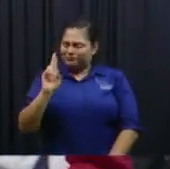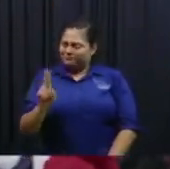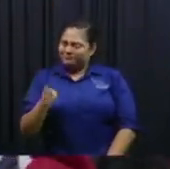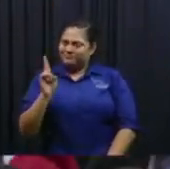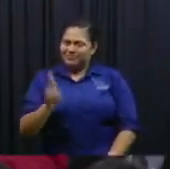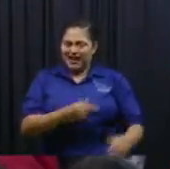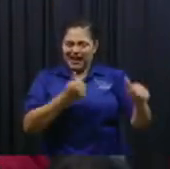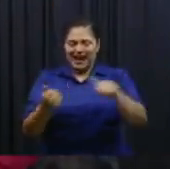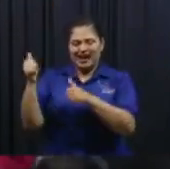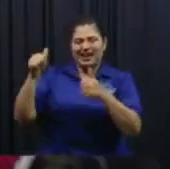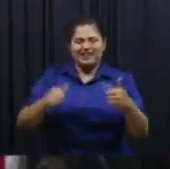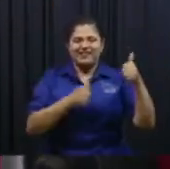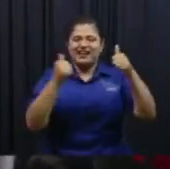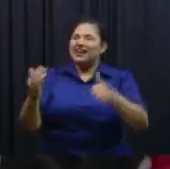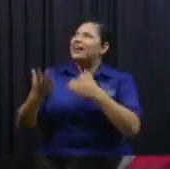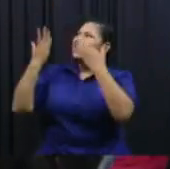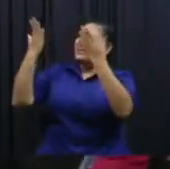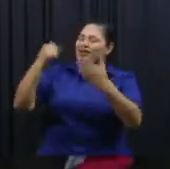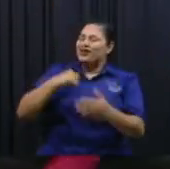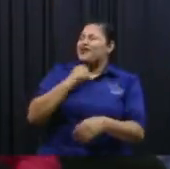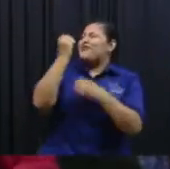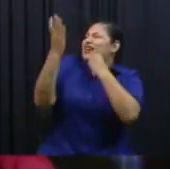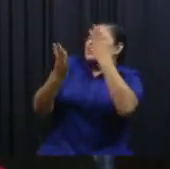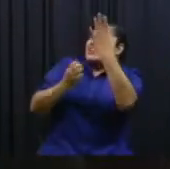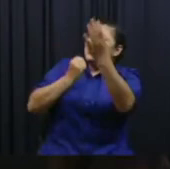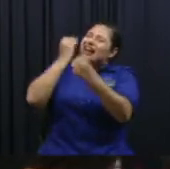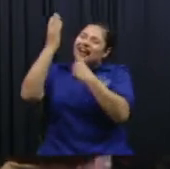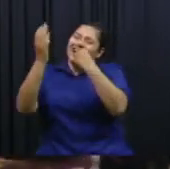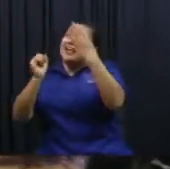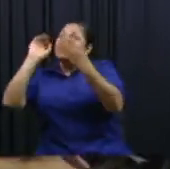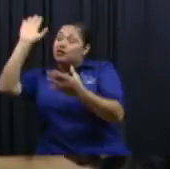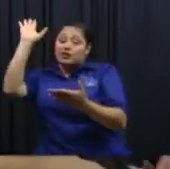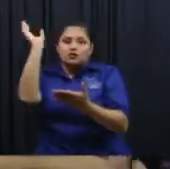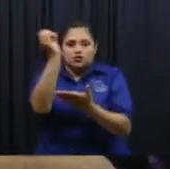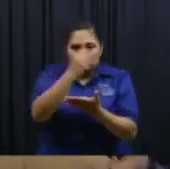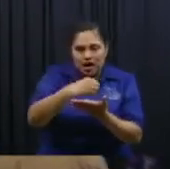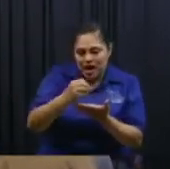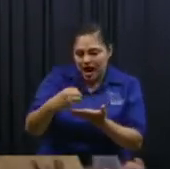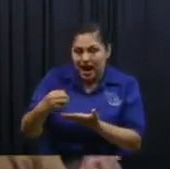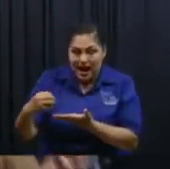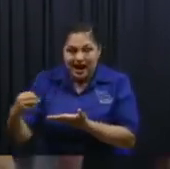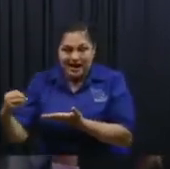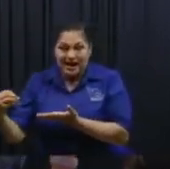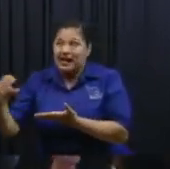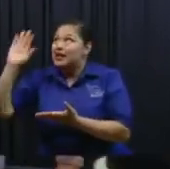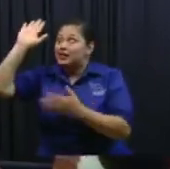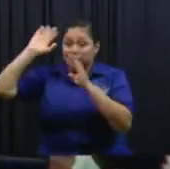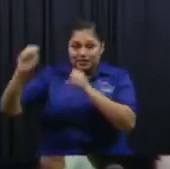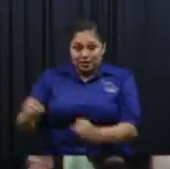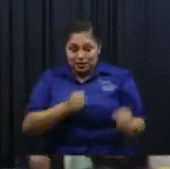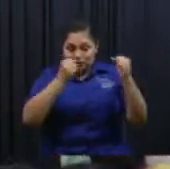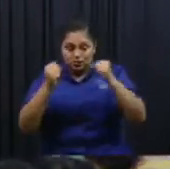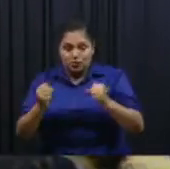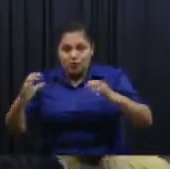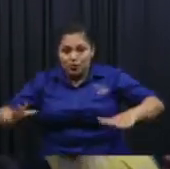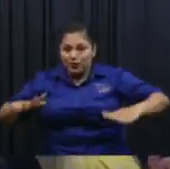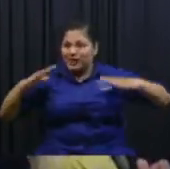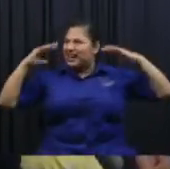yo por siempre le alabaré Cantaré de sus hazañas